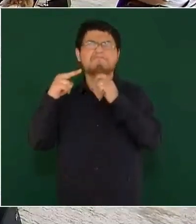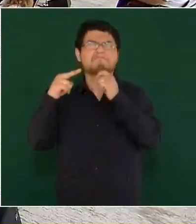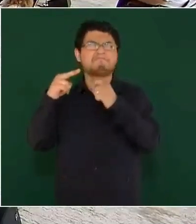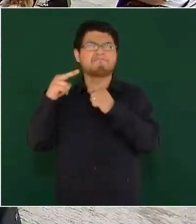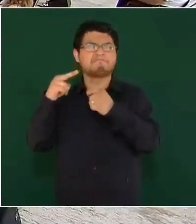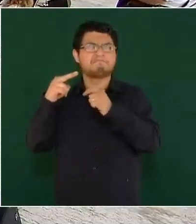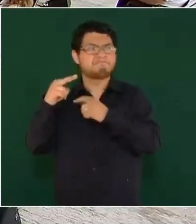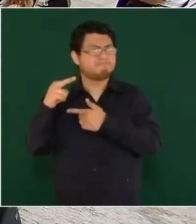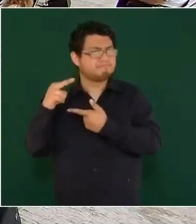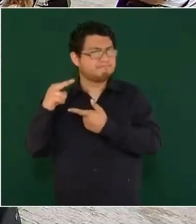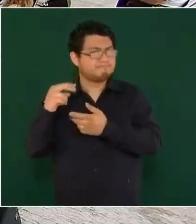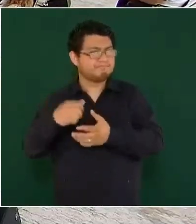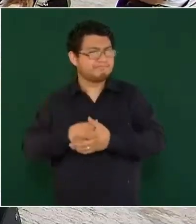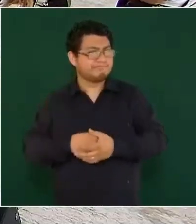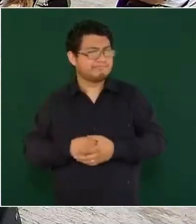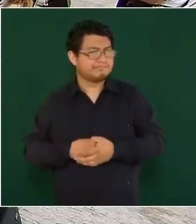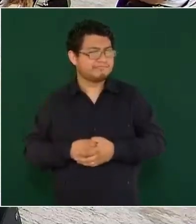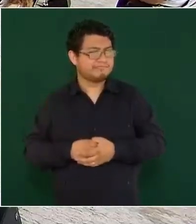este